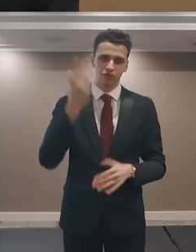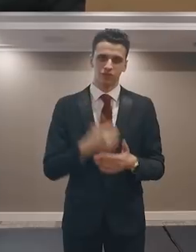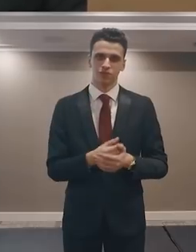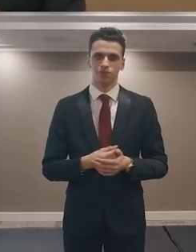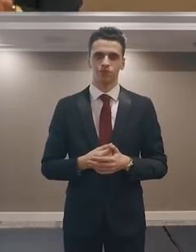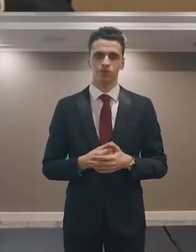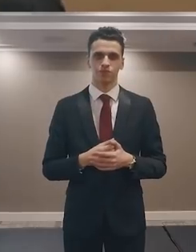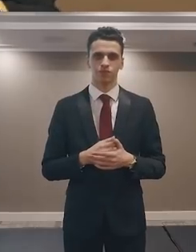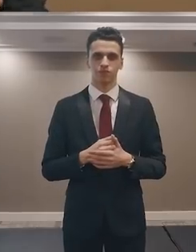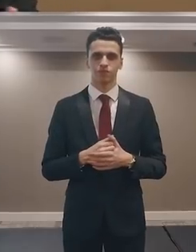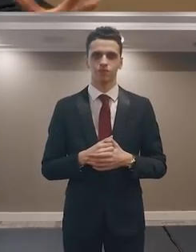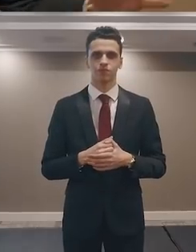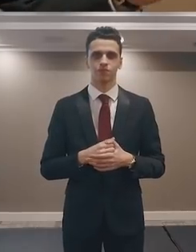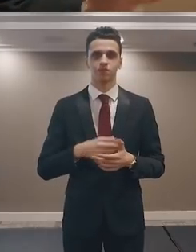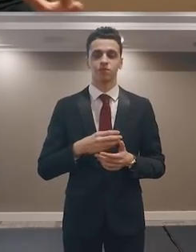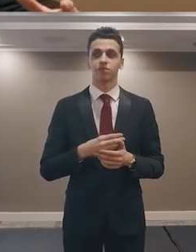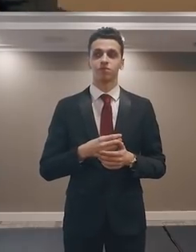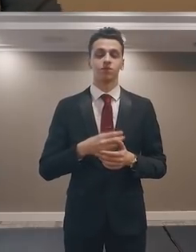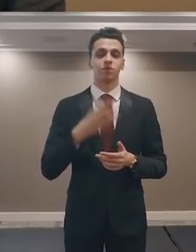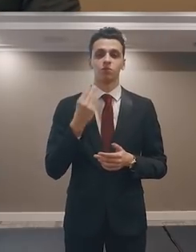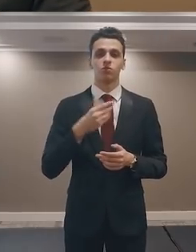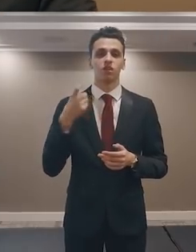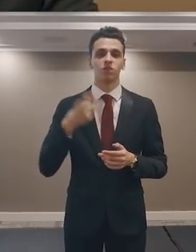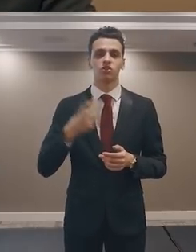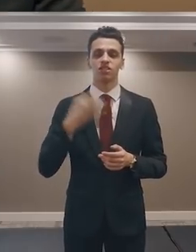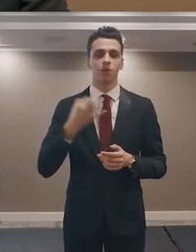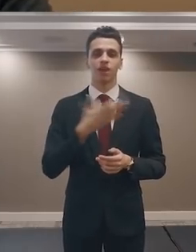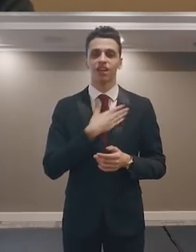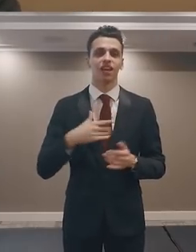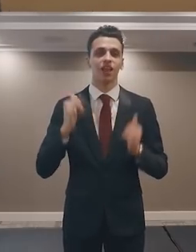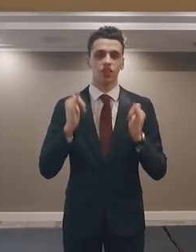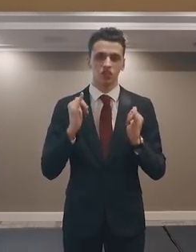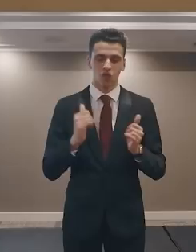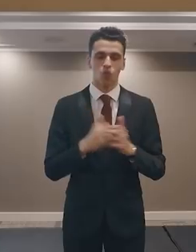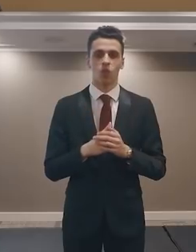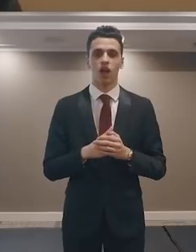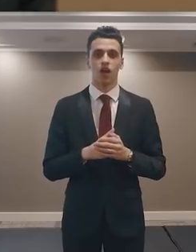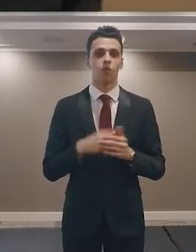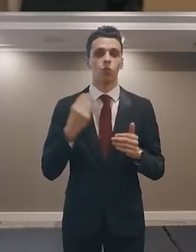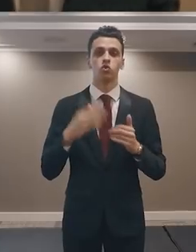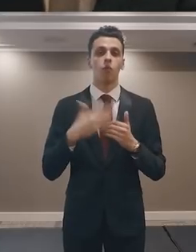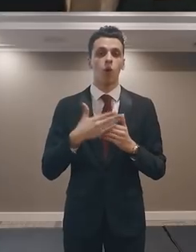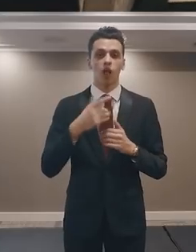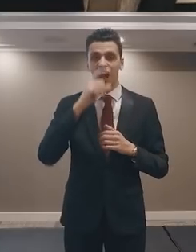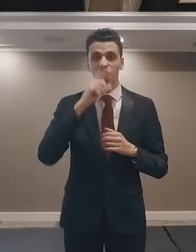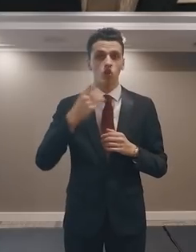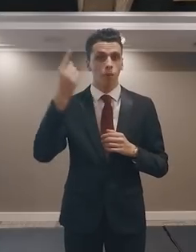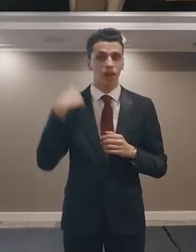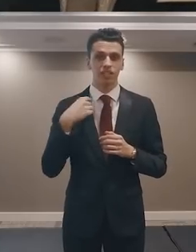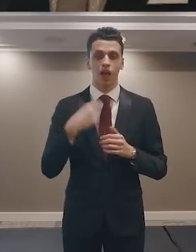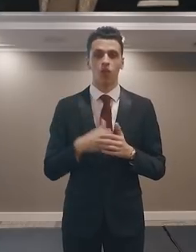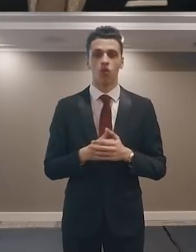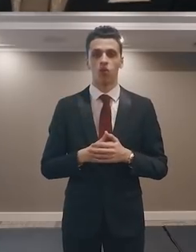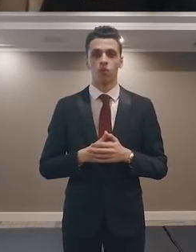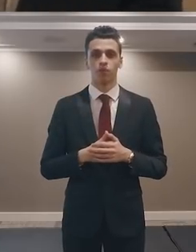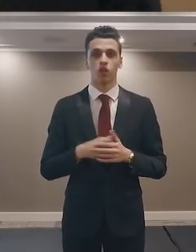un crucero que no incluye todo relación calidad-precio un pack cerrado de gas ahí a disfrutar es algo que está de moda el año pasado a nivel turismo que es